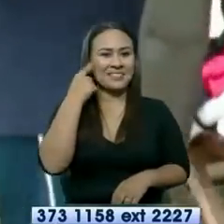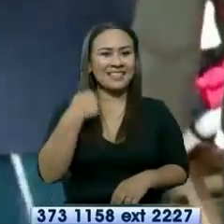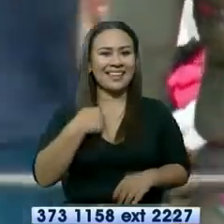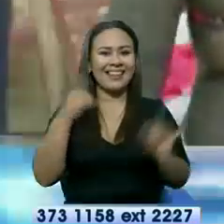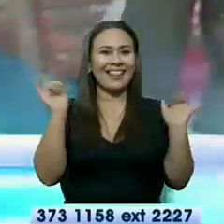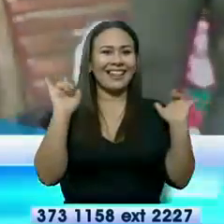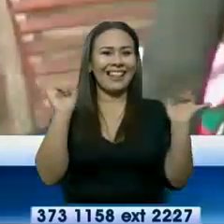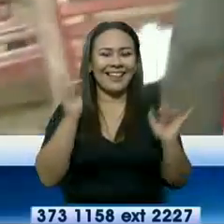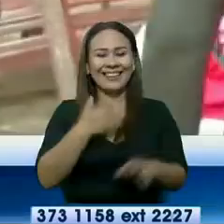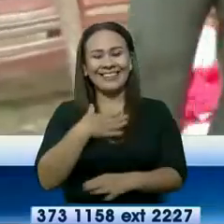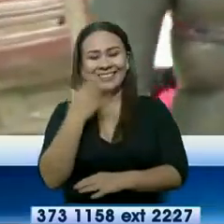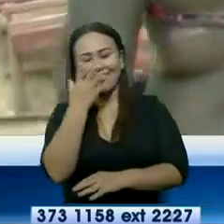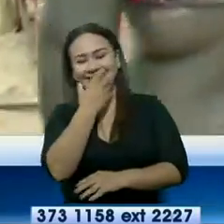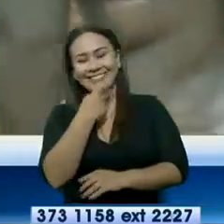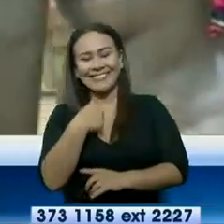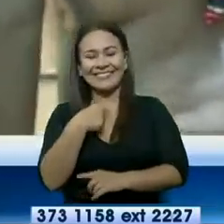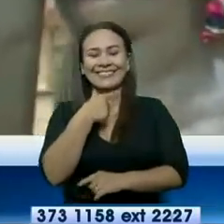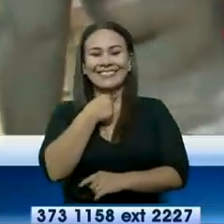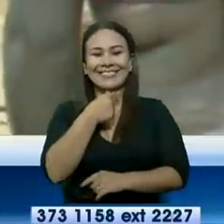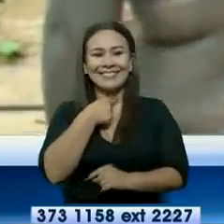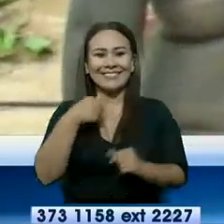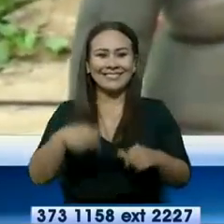una sensación súper rica y